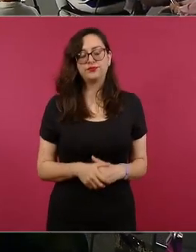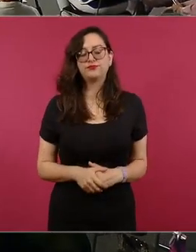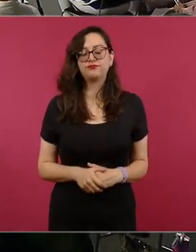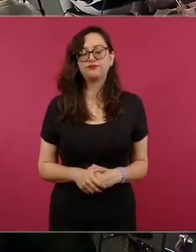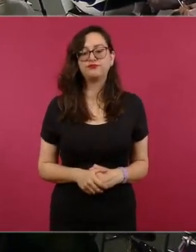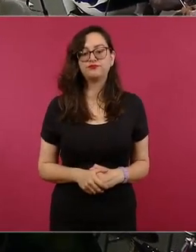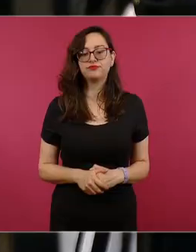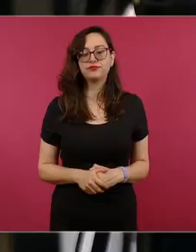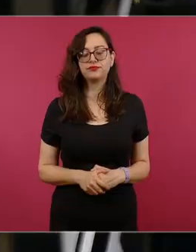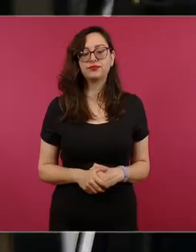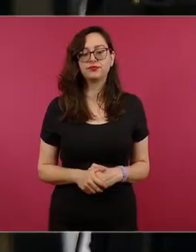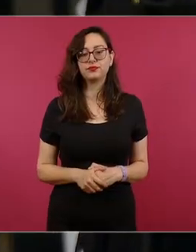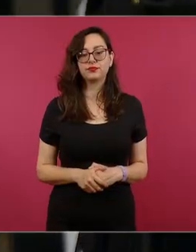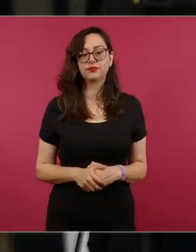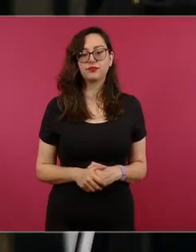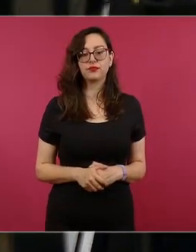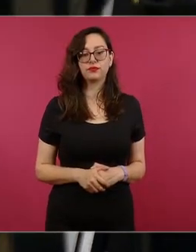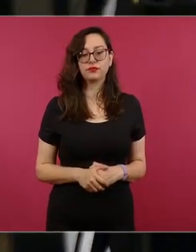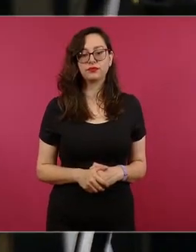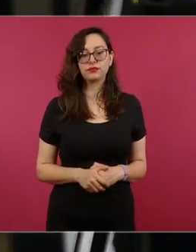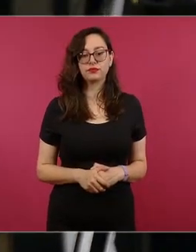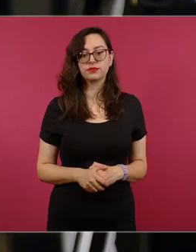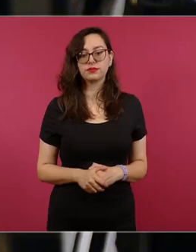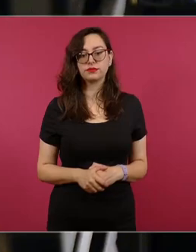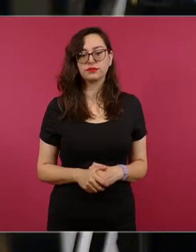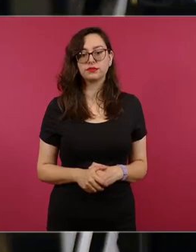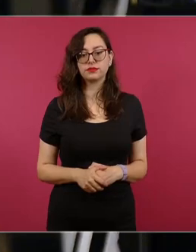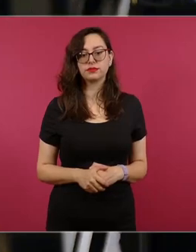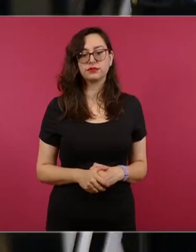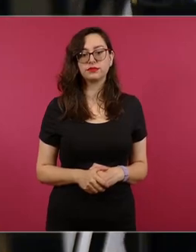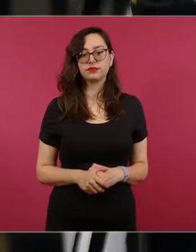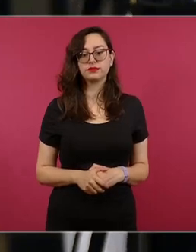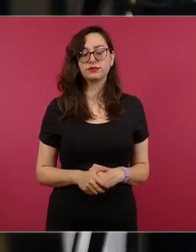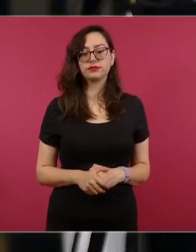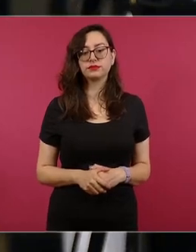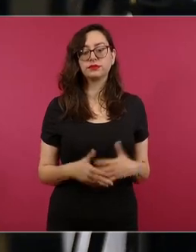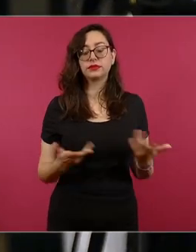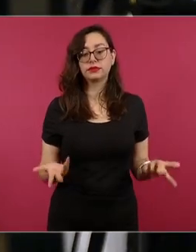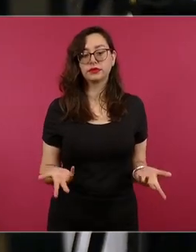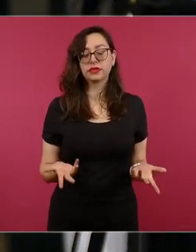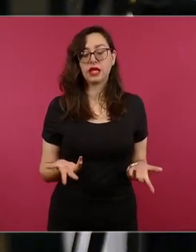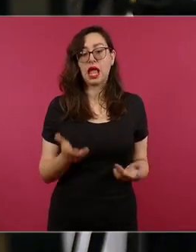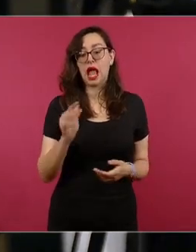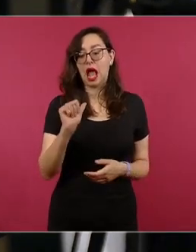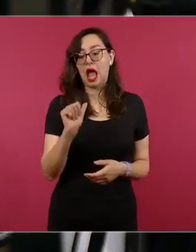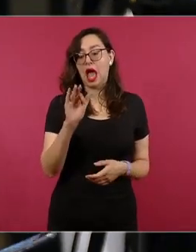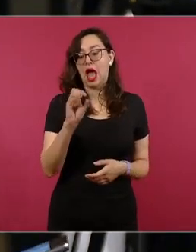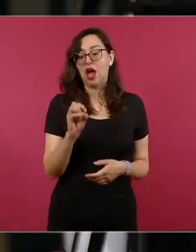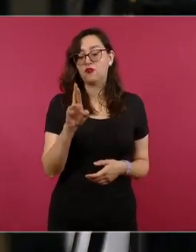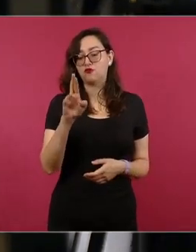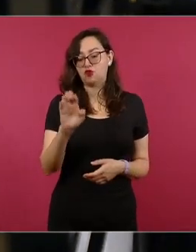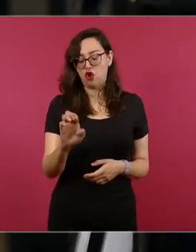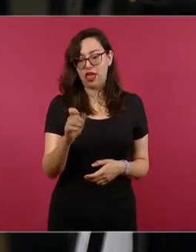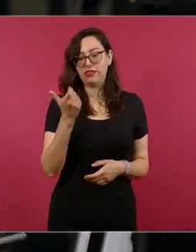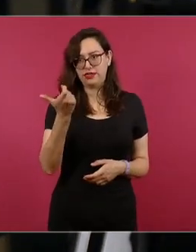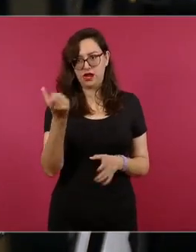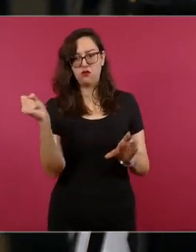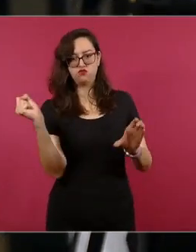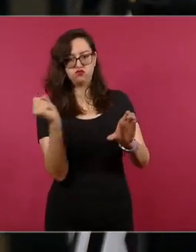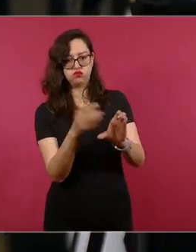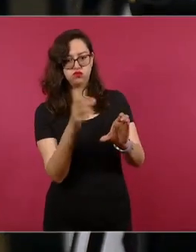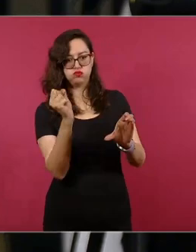porcentaje de intereses a los empleados, como cuando se tienen alguna institución bancaria,